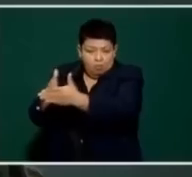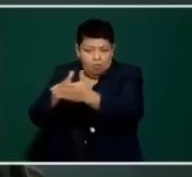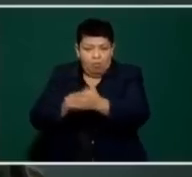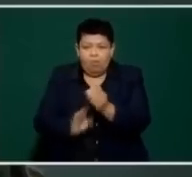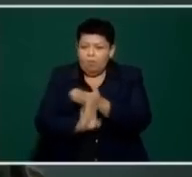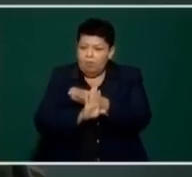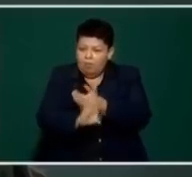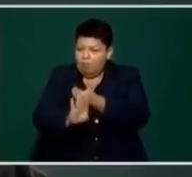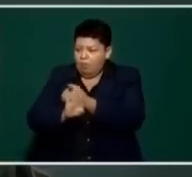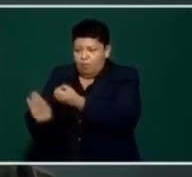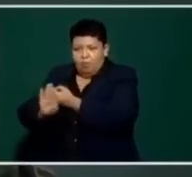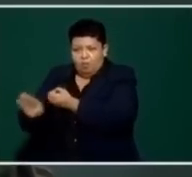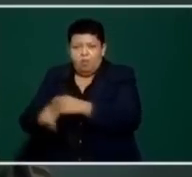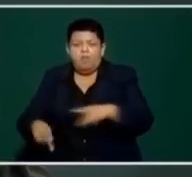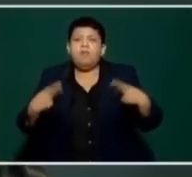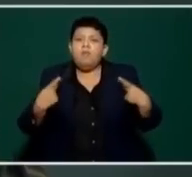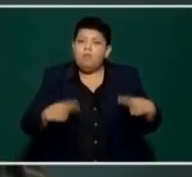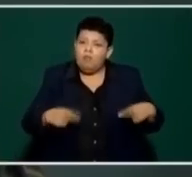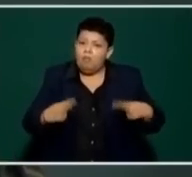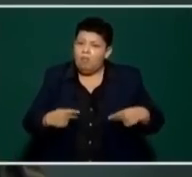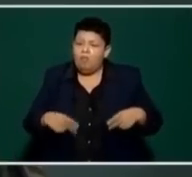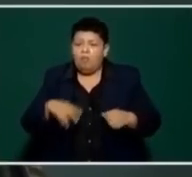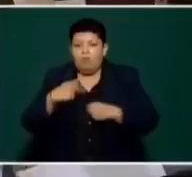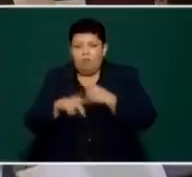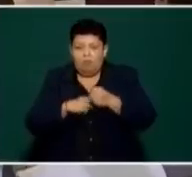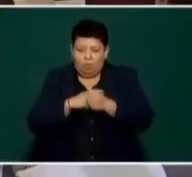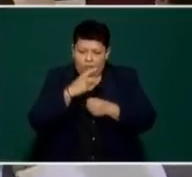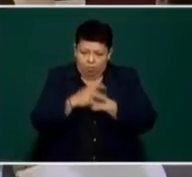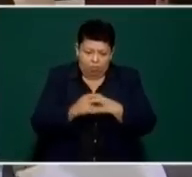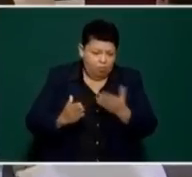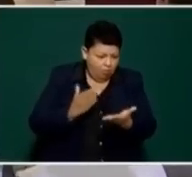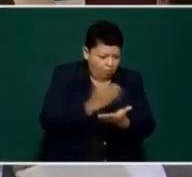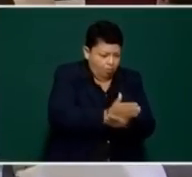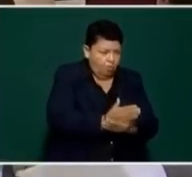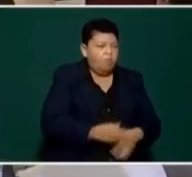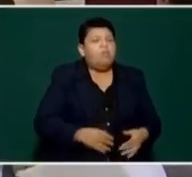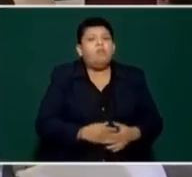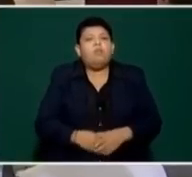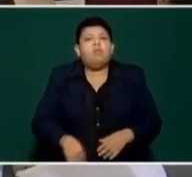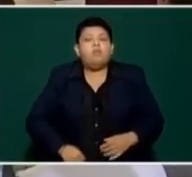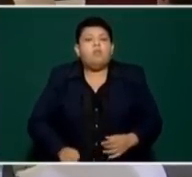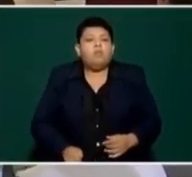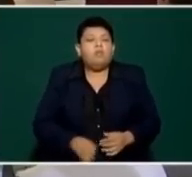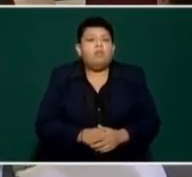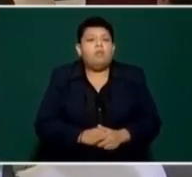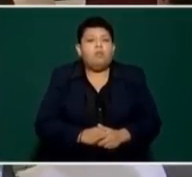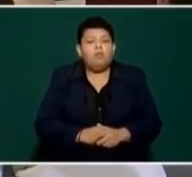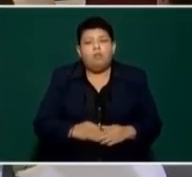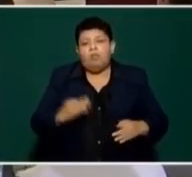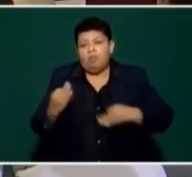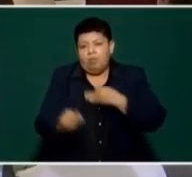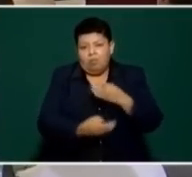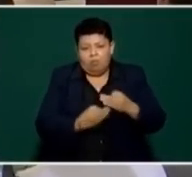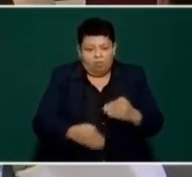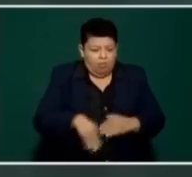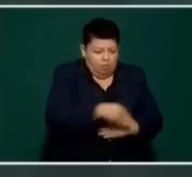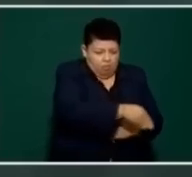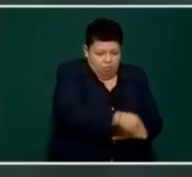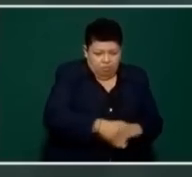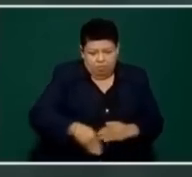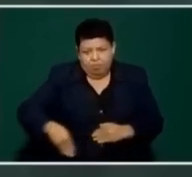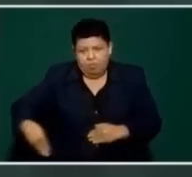evitar que nos den la vuelta en otro lado que tengamos descuidado. Toda la frontera